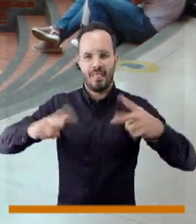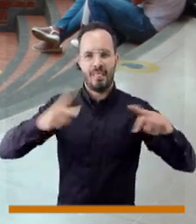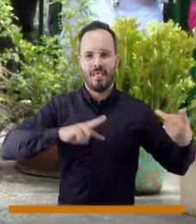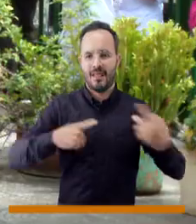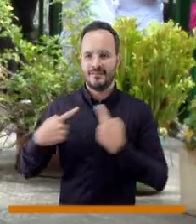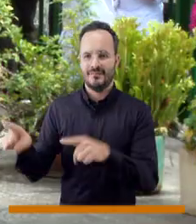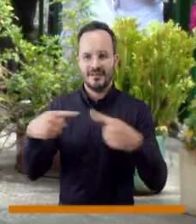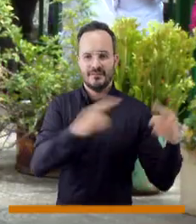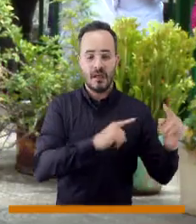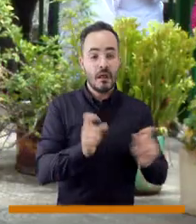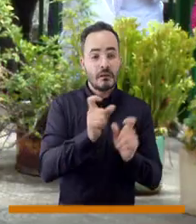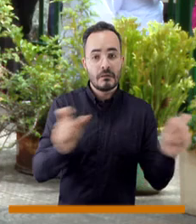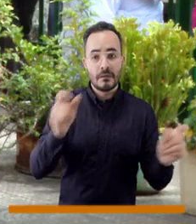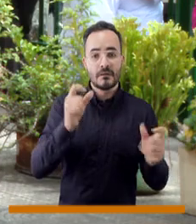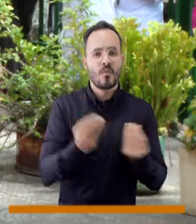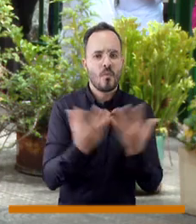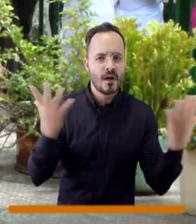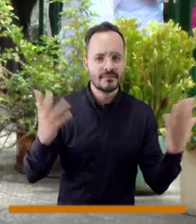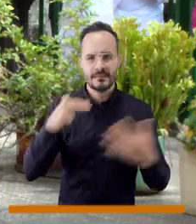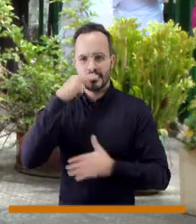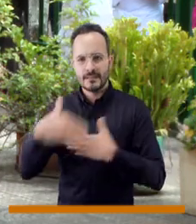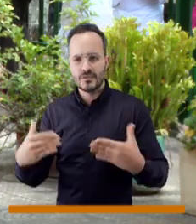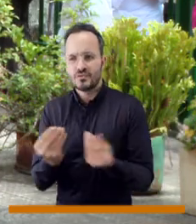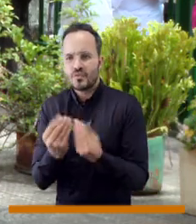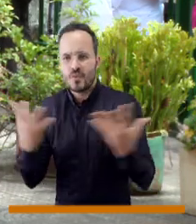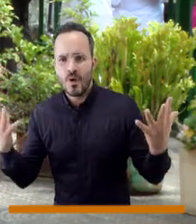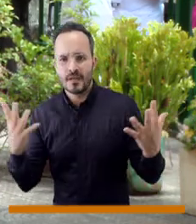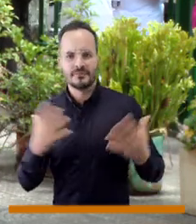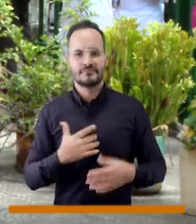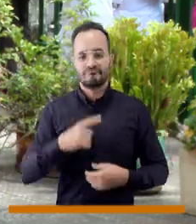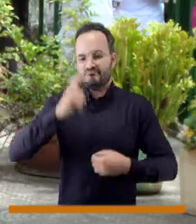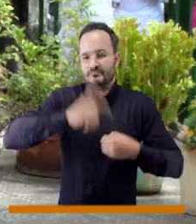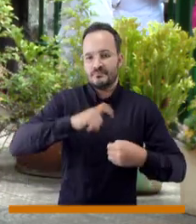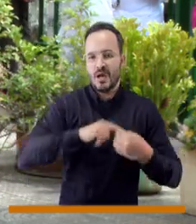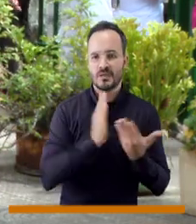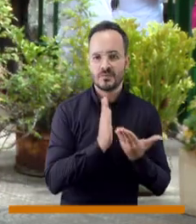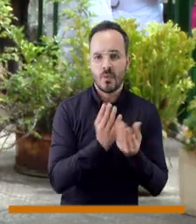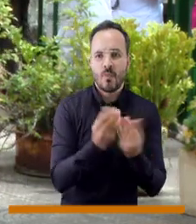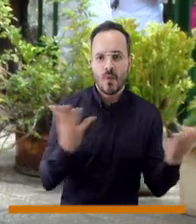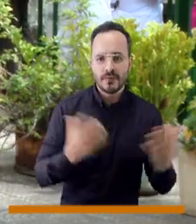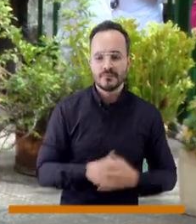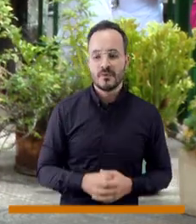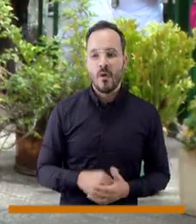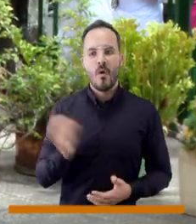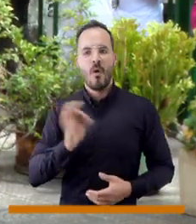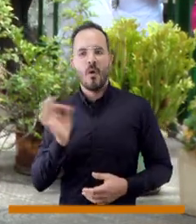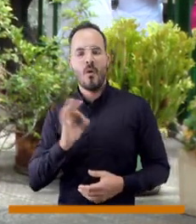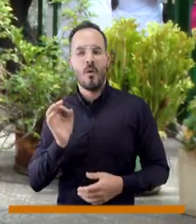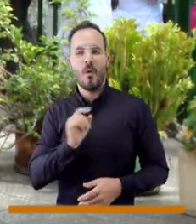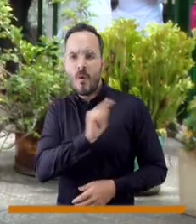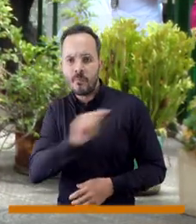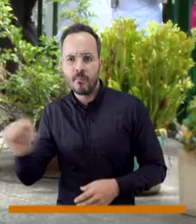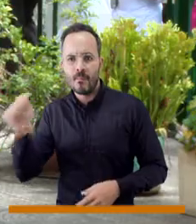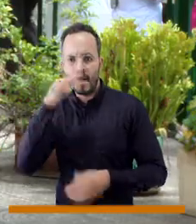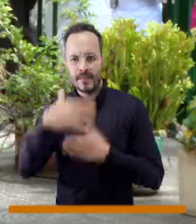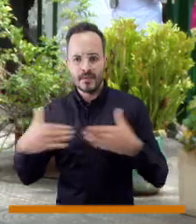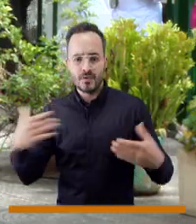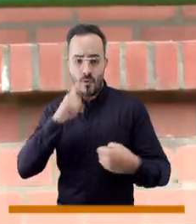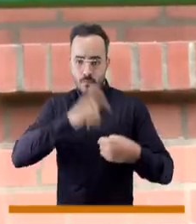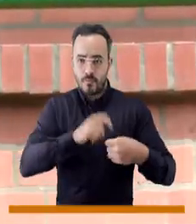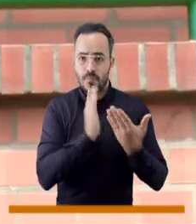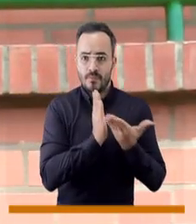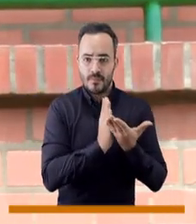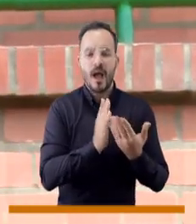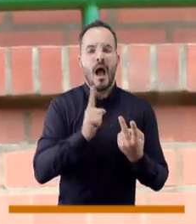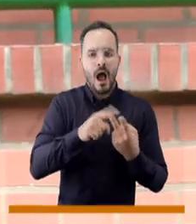contundente de cuántas personas, de cuántos niños, en este caso, se tienen escolarizados, cuántos niños están